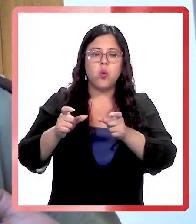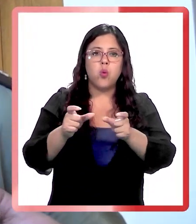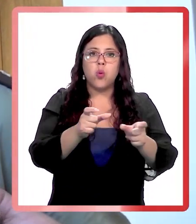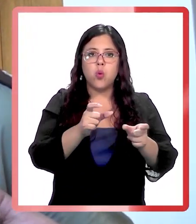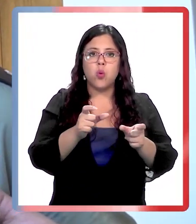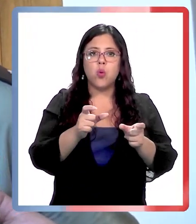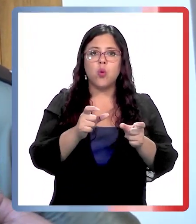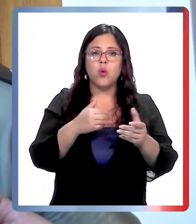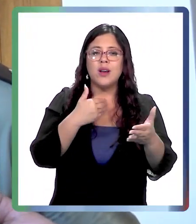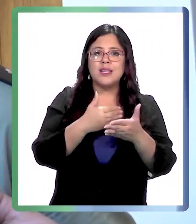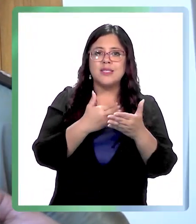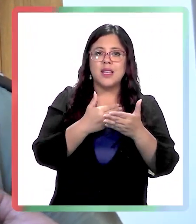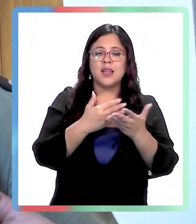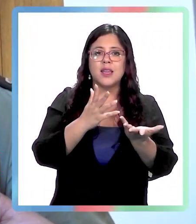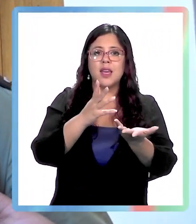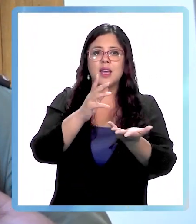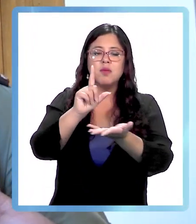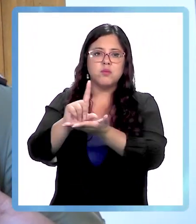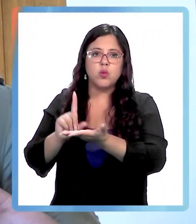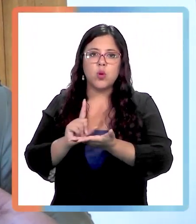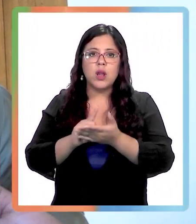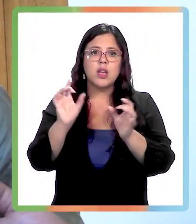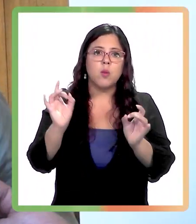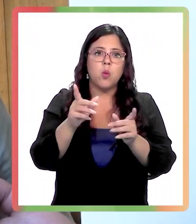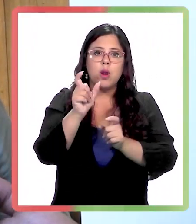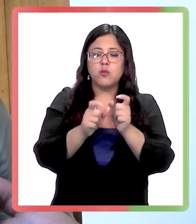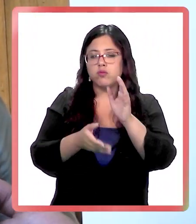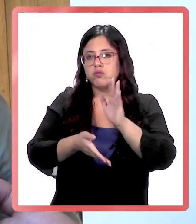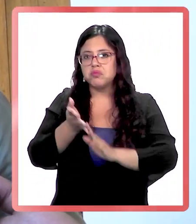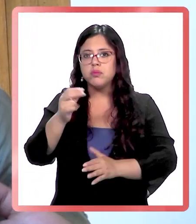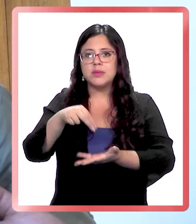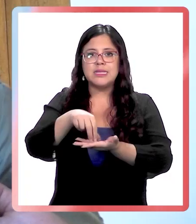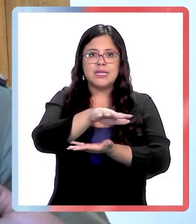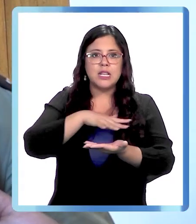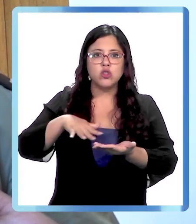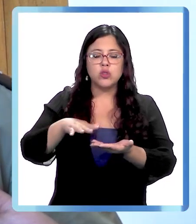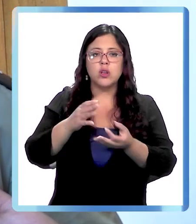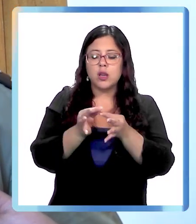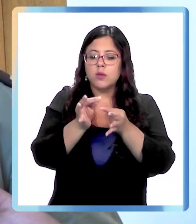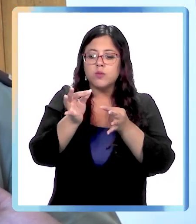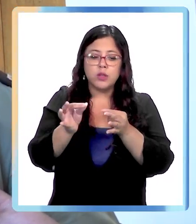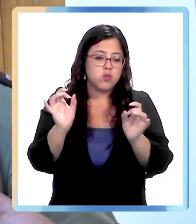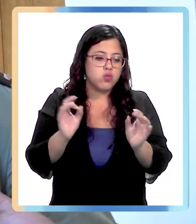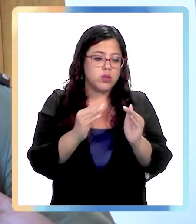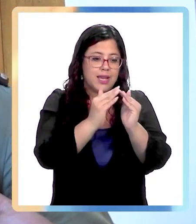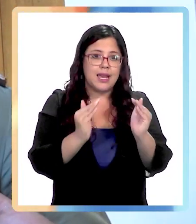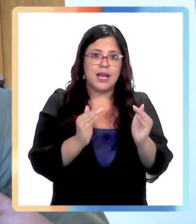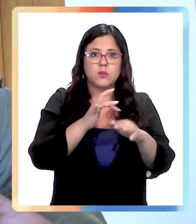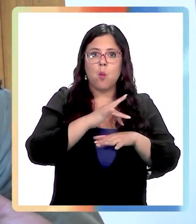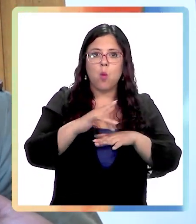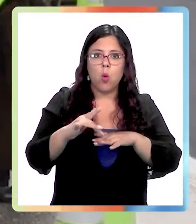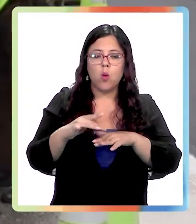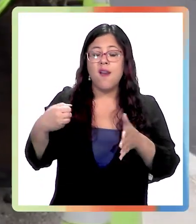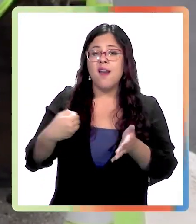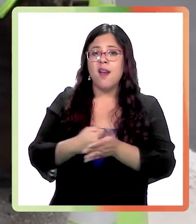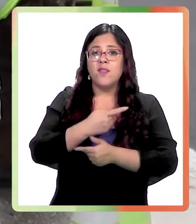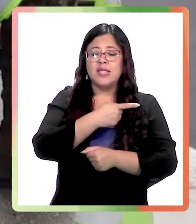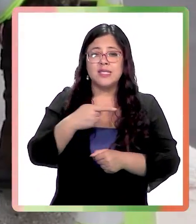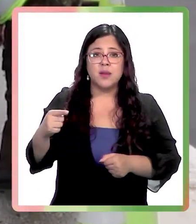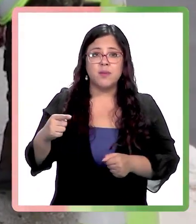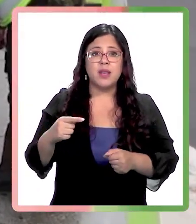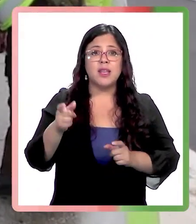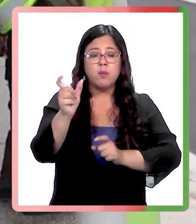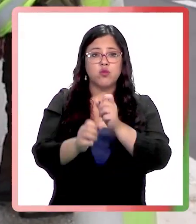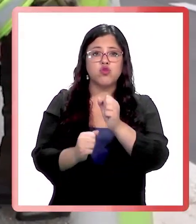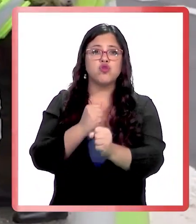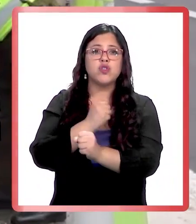sectores residenciales de aquellas personas que puedan salir de la ciudad y que obviamente sus hogares vayan a quedar sin ocupantes. Un fin de